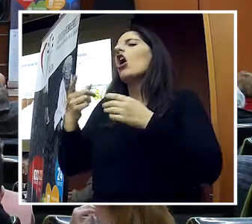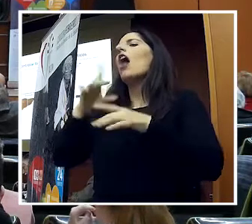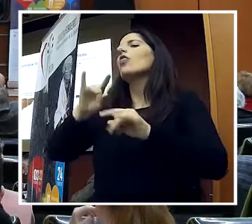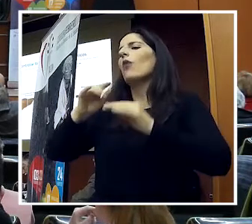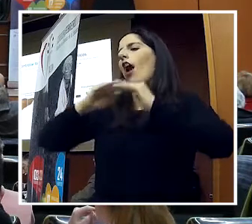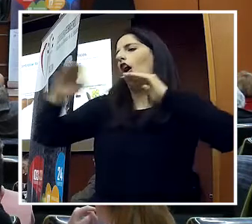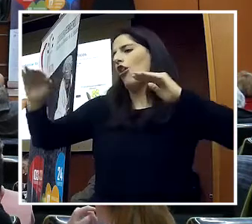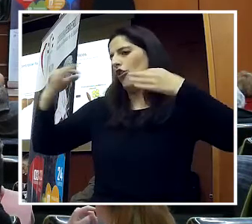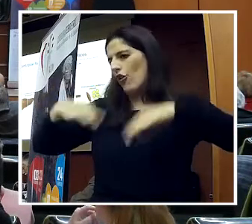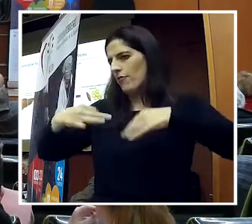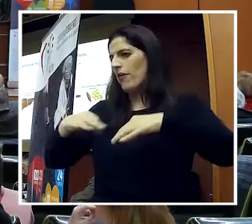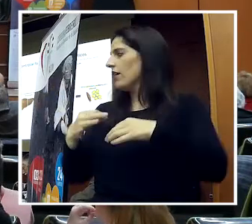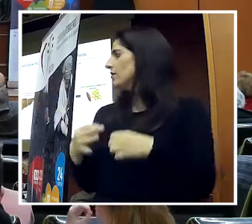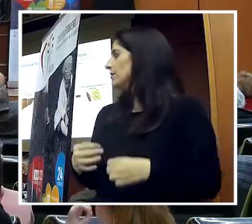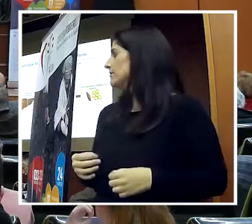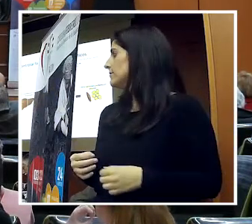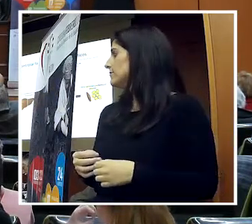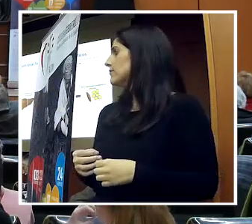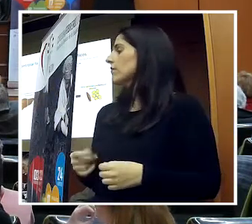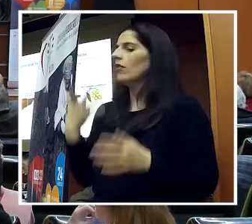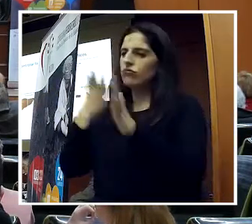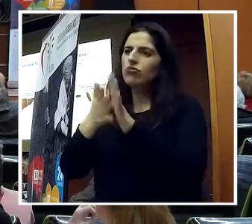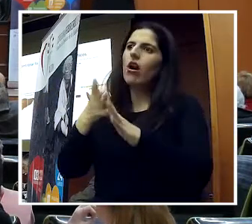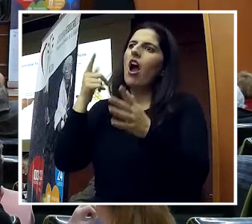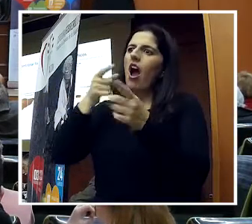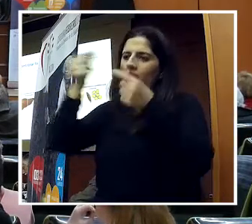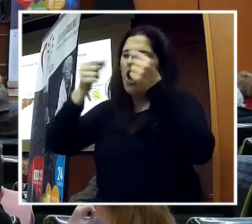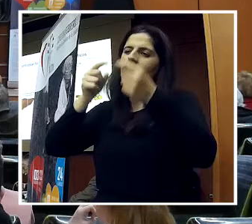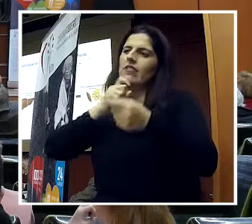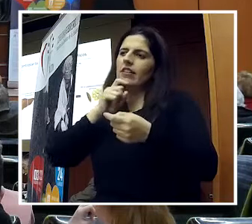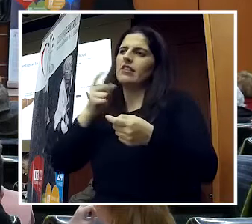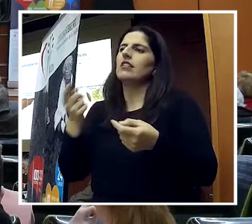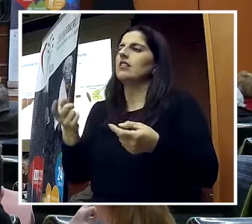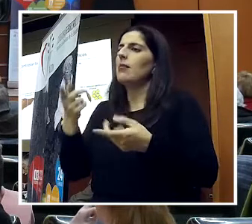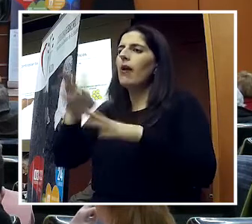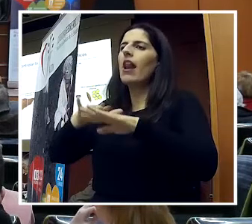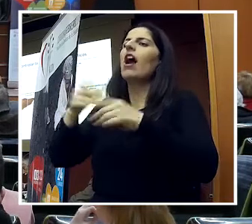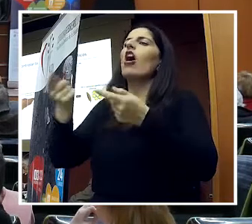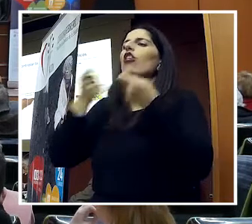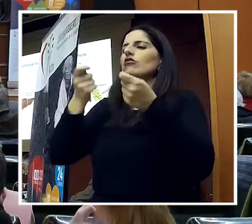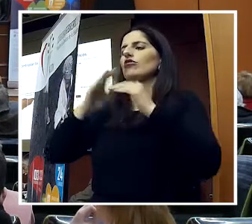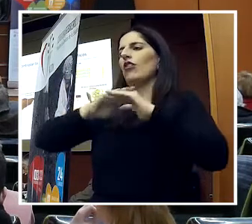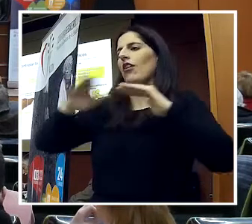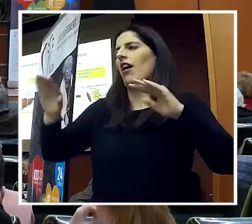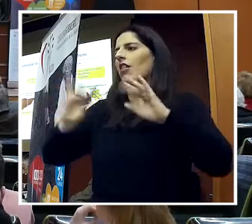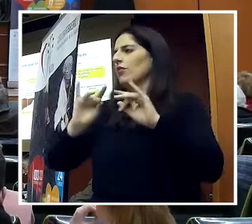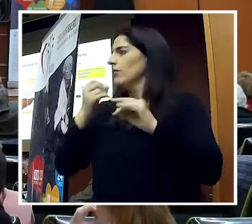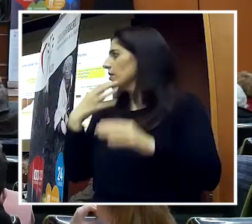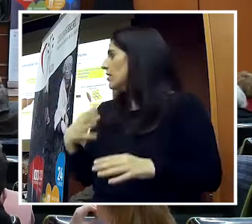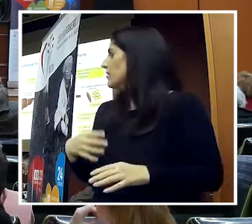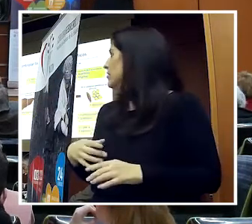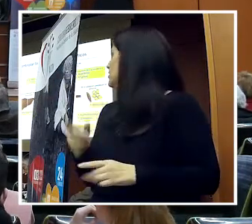por diferentes mecanismos de acción, que no les voy a aburrir, pero podemos ser capaces de utilizar unos u